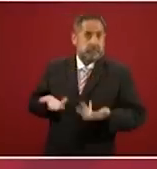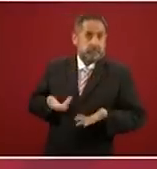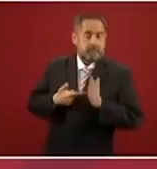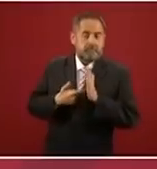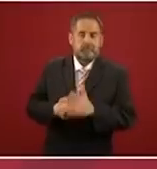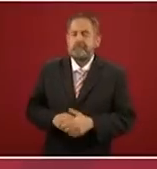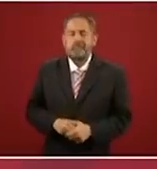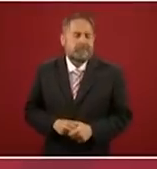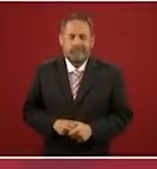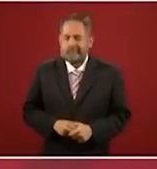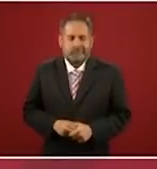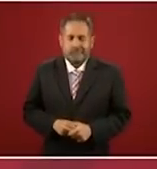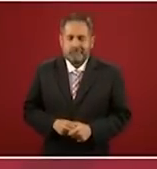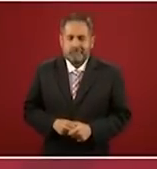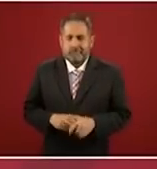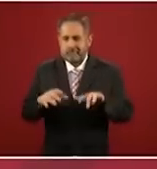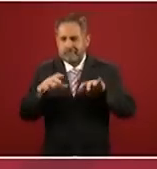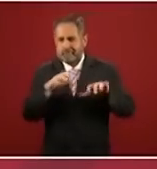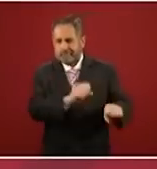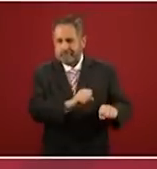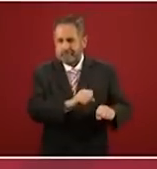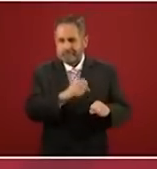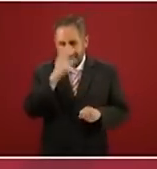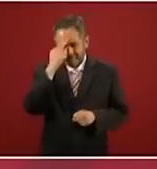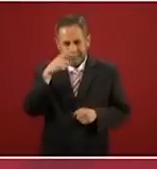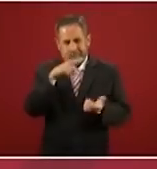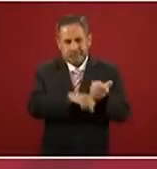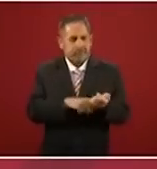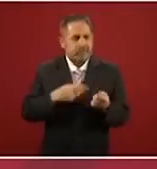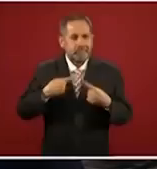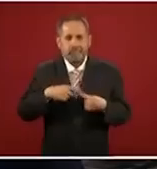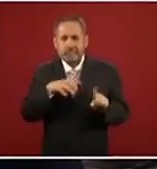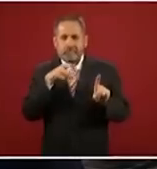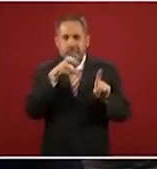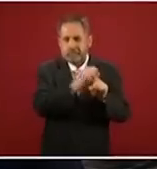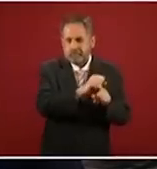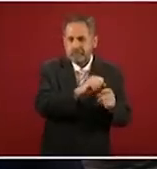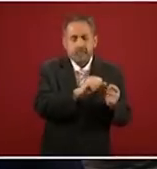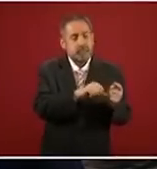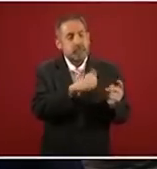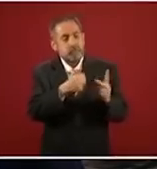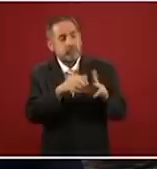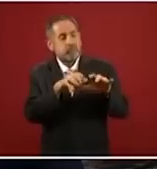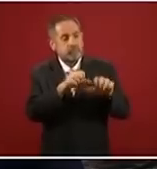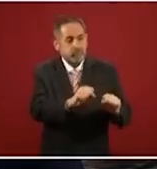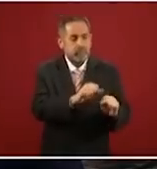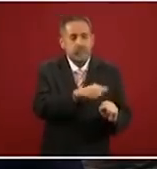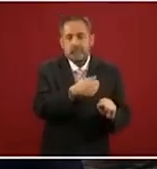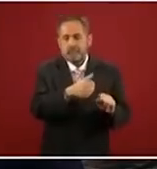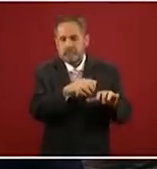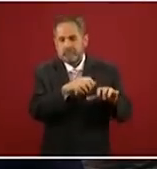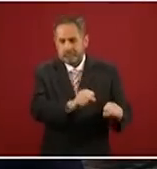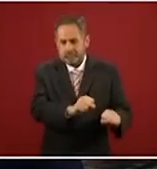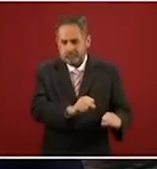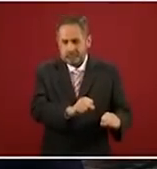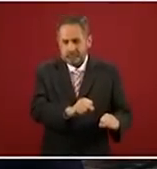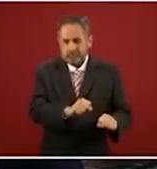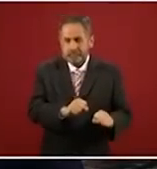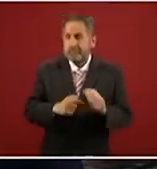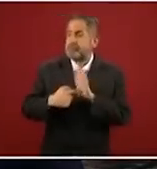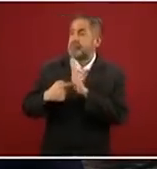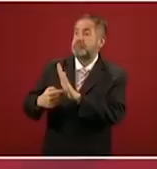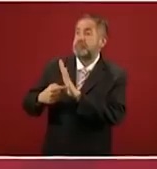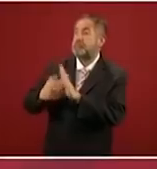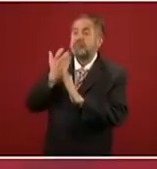se detuvo a este personaje a este otro pura